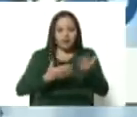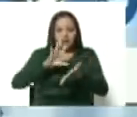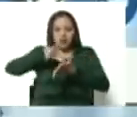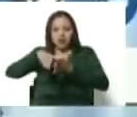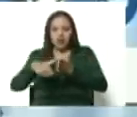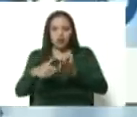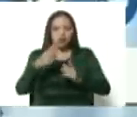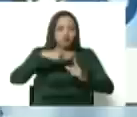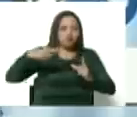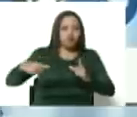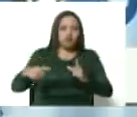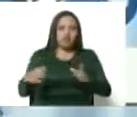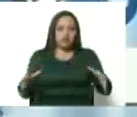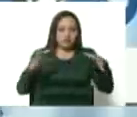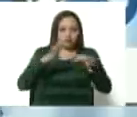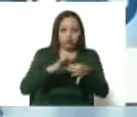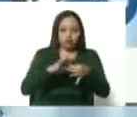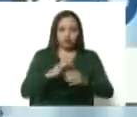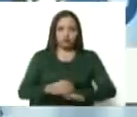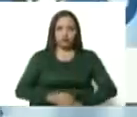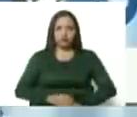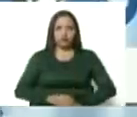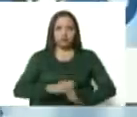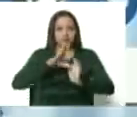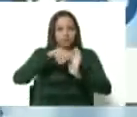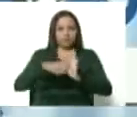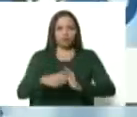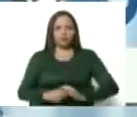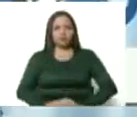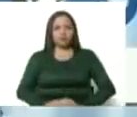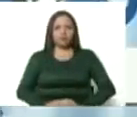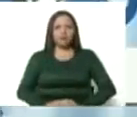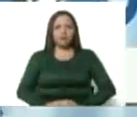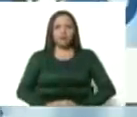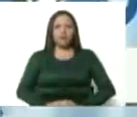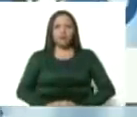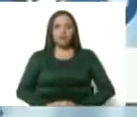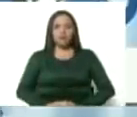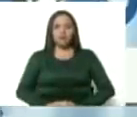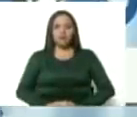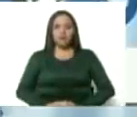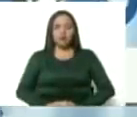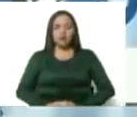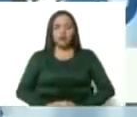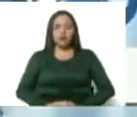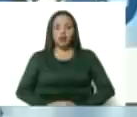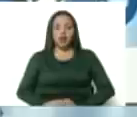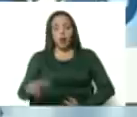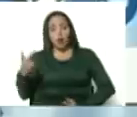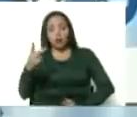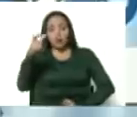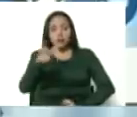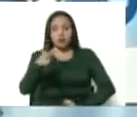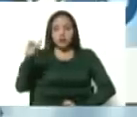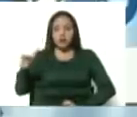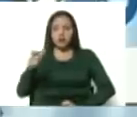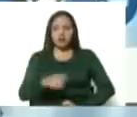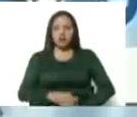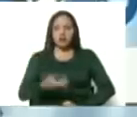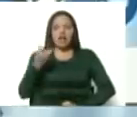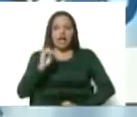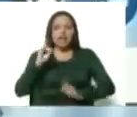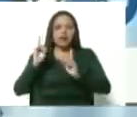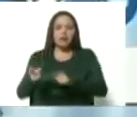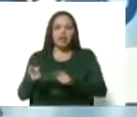y asociación. Mientras que a Michael Del Vecchio y Juan Rivas se les imputó manejo